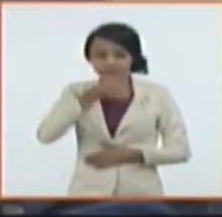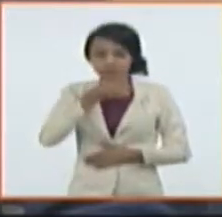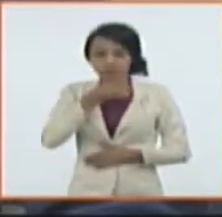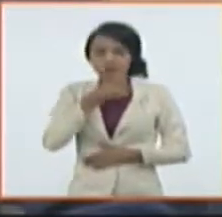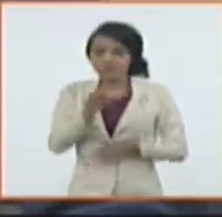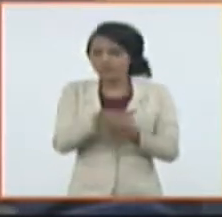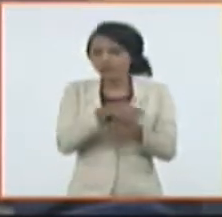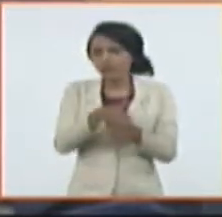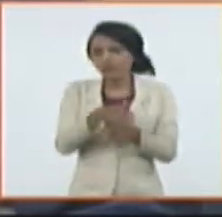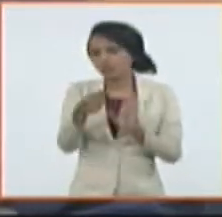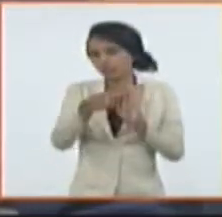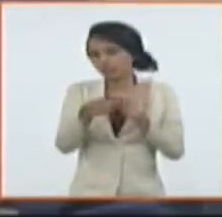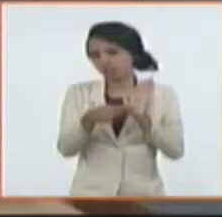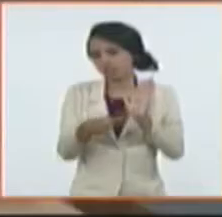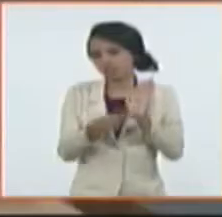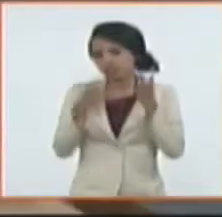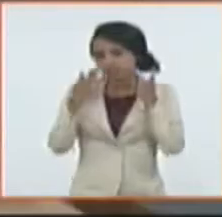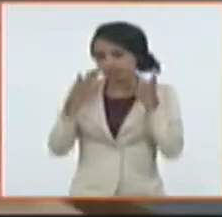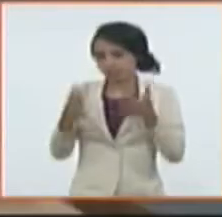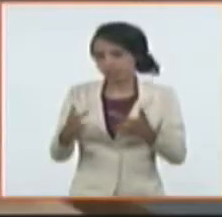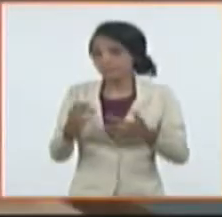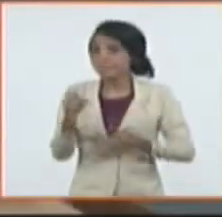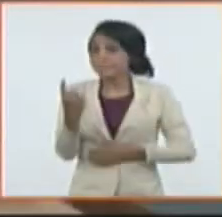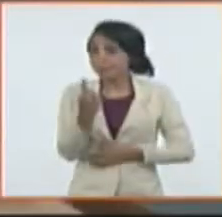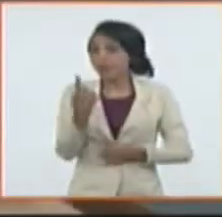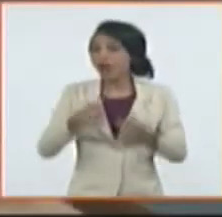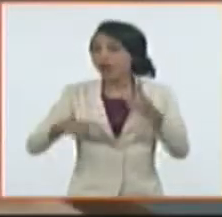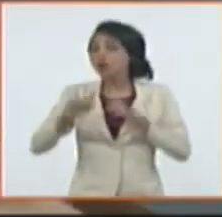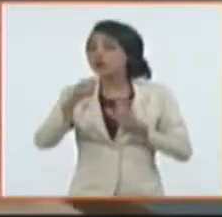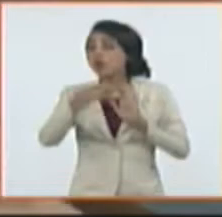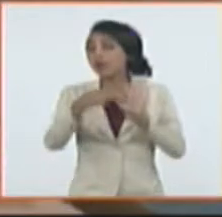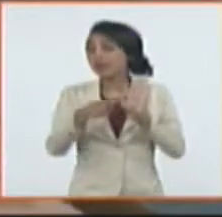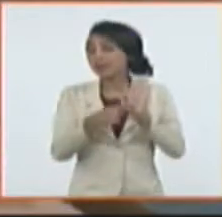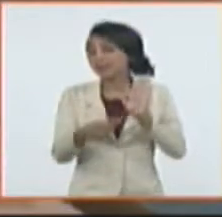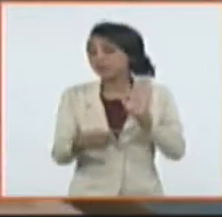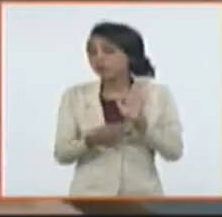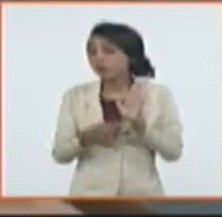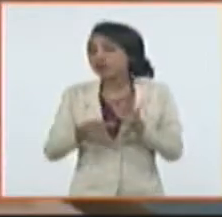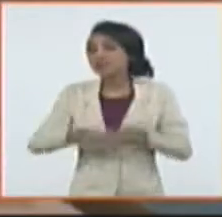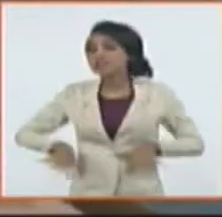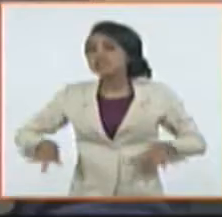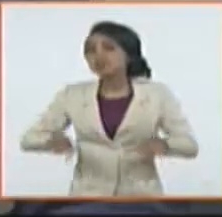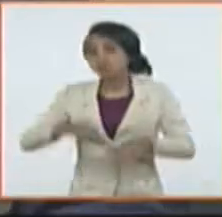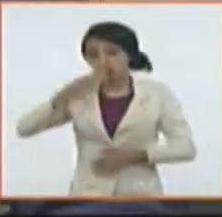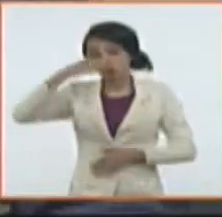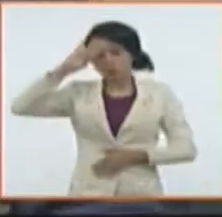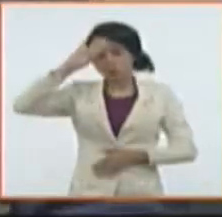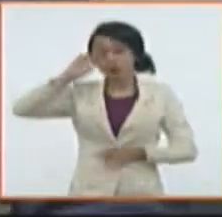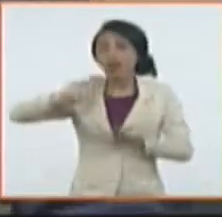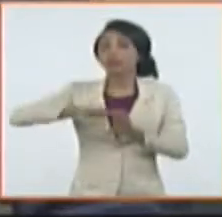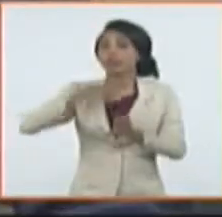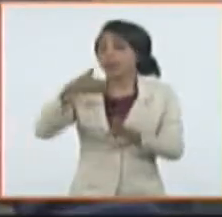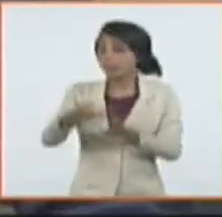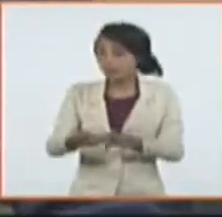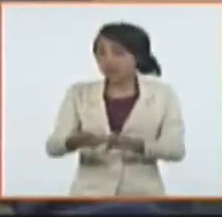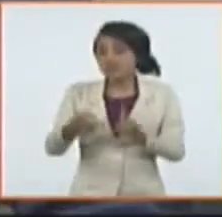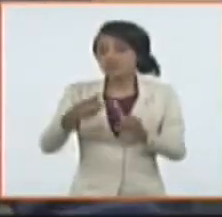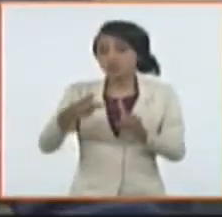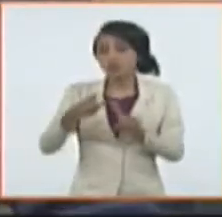fundamentales. Primero, daremos algunos elementos sobre la situación del país y después vamos a entrar hablando